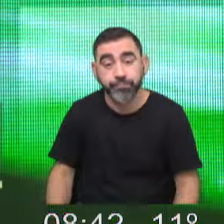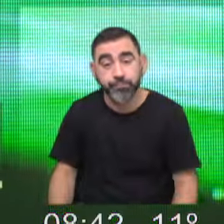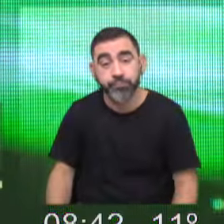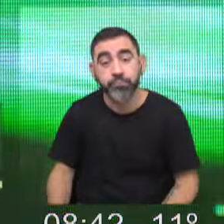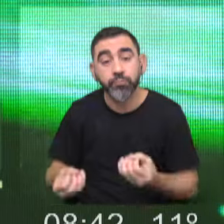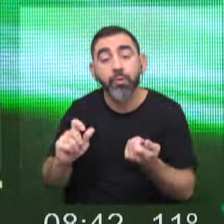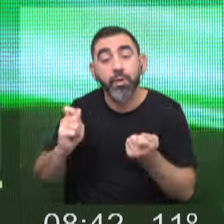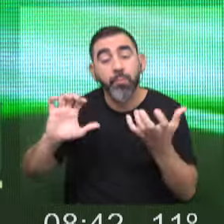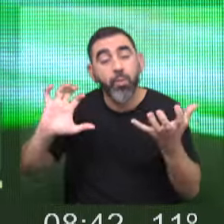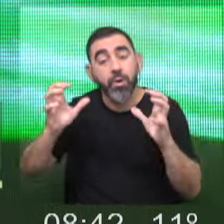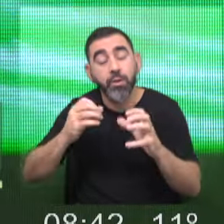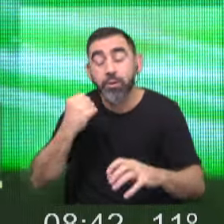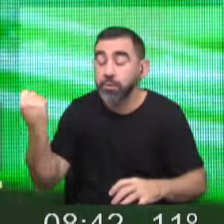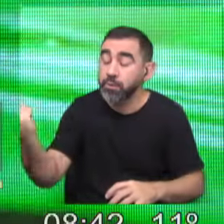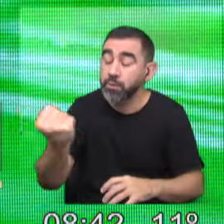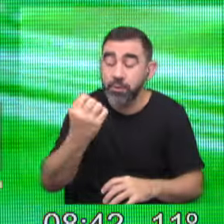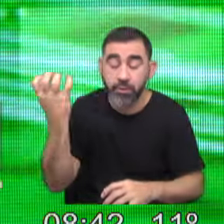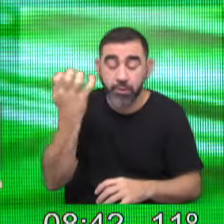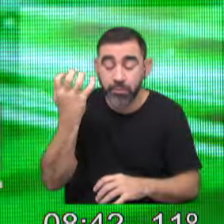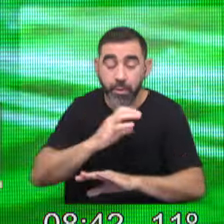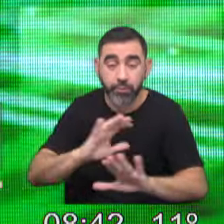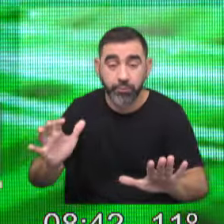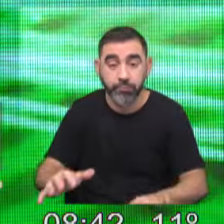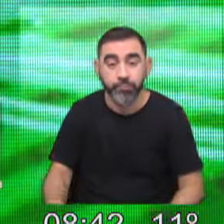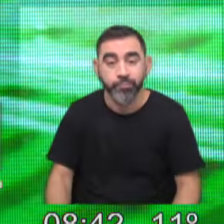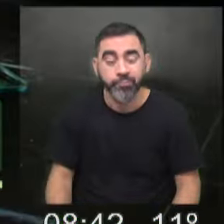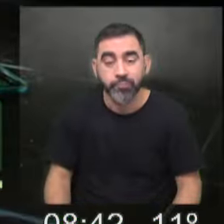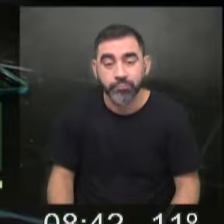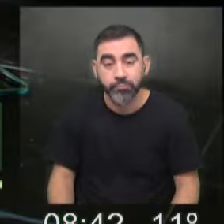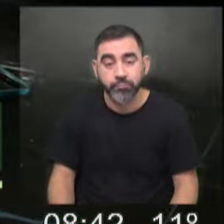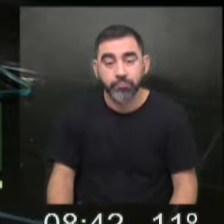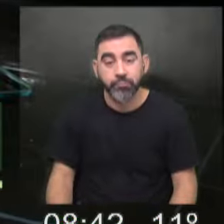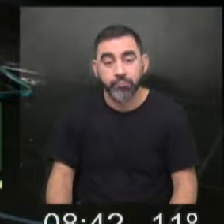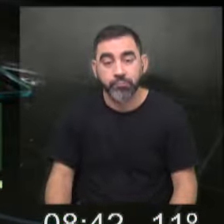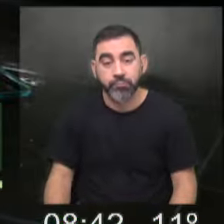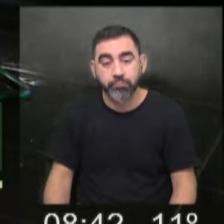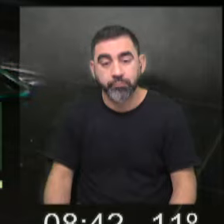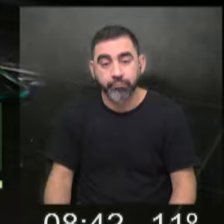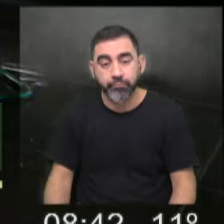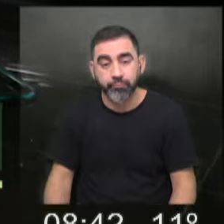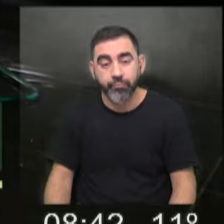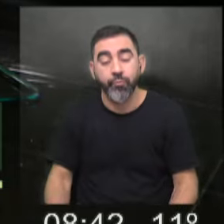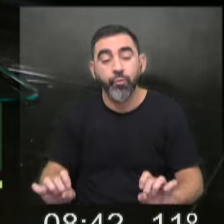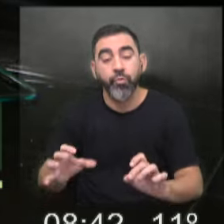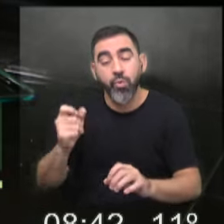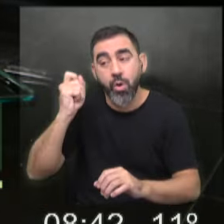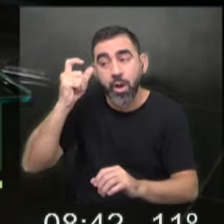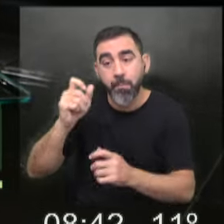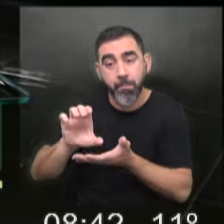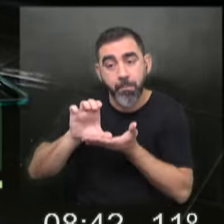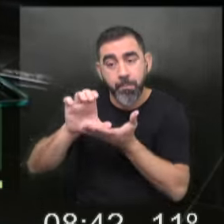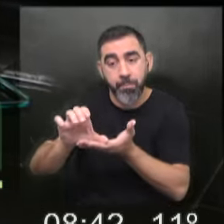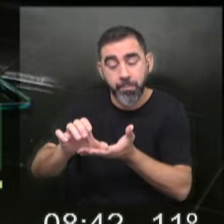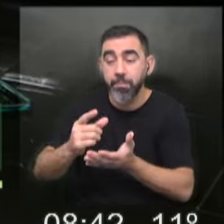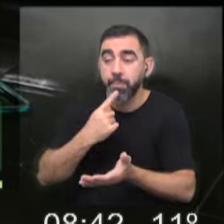cambio climático ha sido un factor destrozante para ellos. Ya no solamente pasa por la capacidad que uno tenga de invertir y